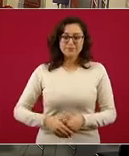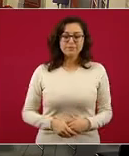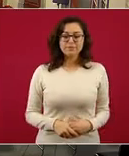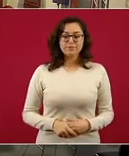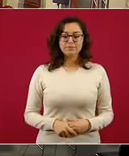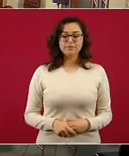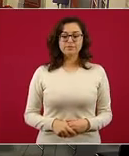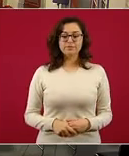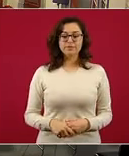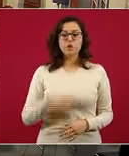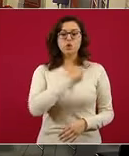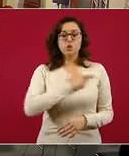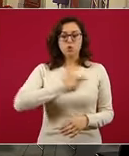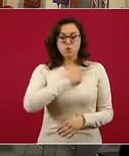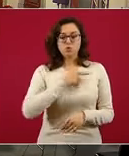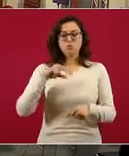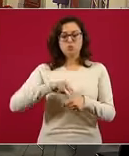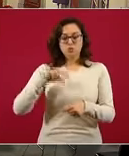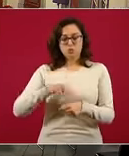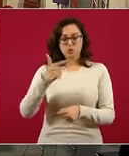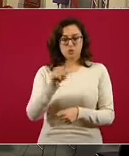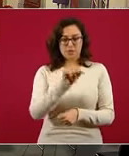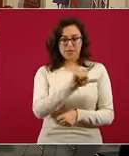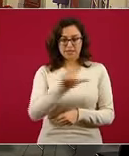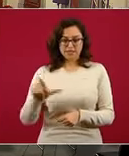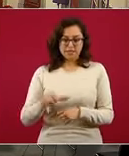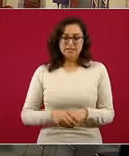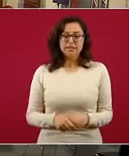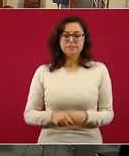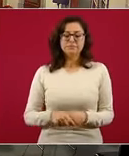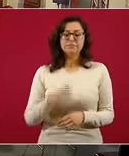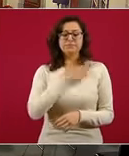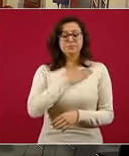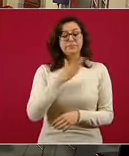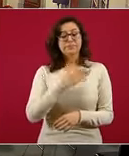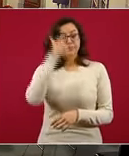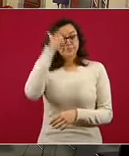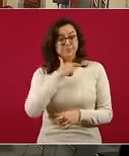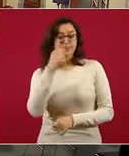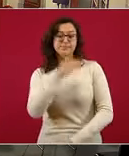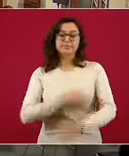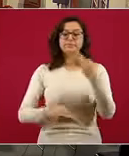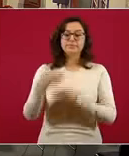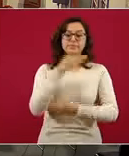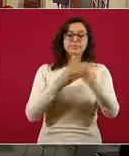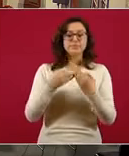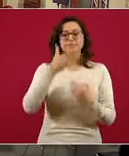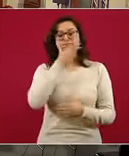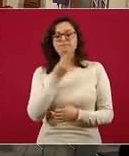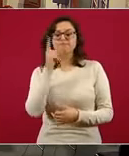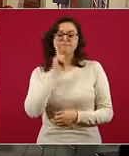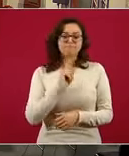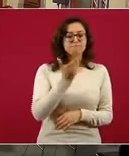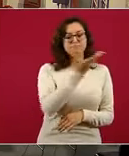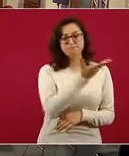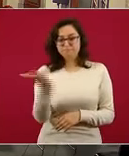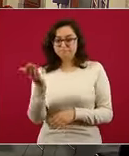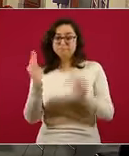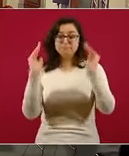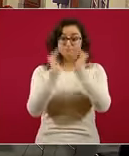Con mucho gusto, doctor López-Gatell. Muy buenas noches tengan todas y todos en